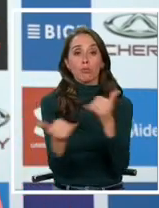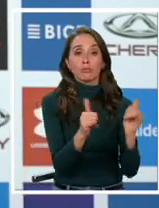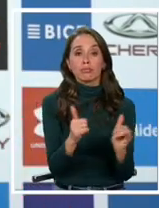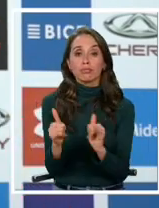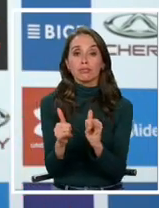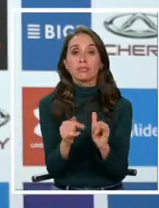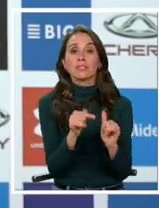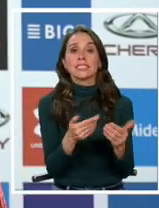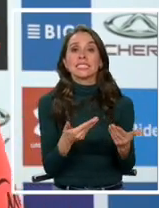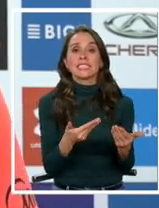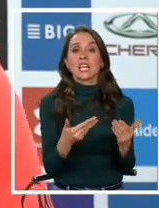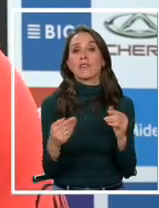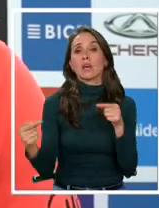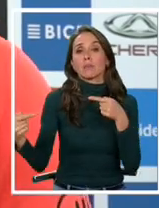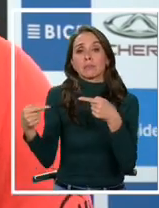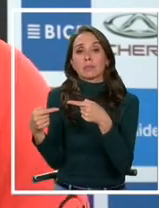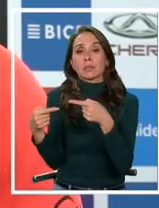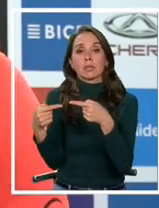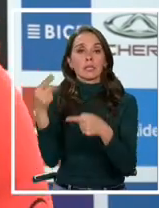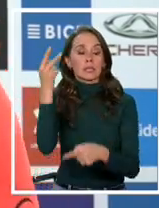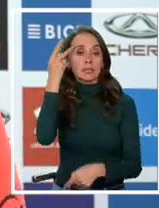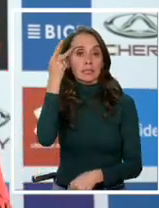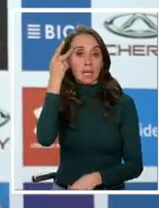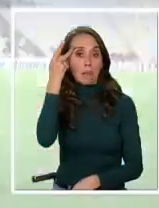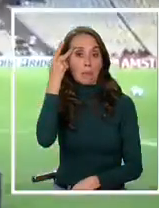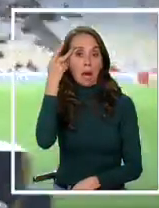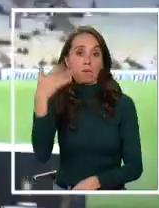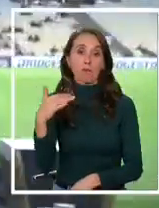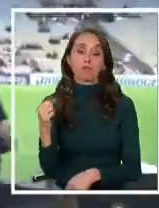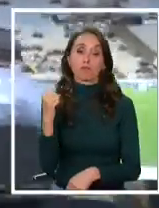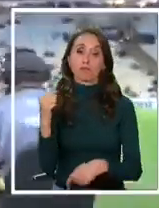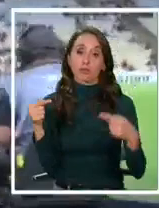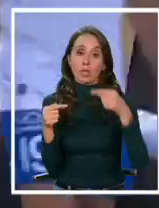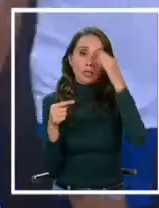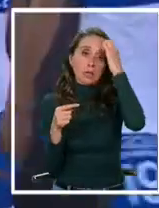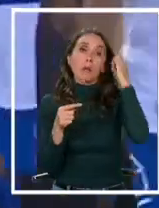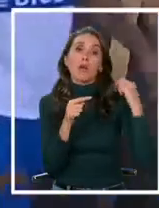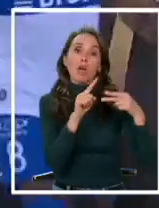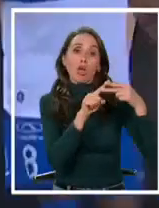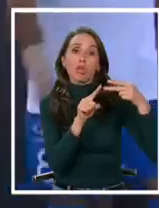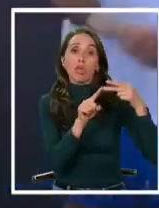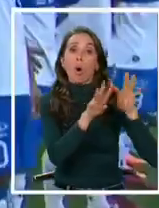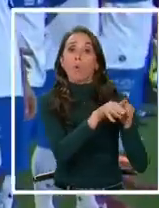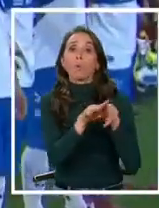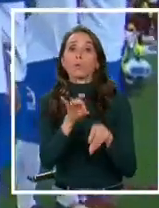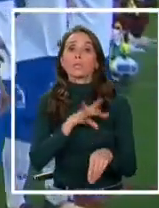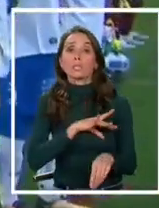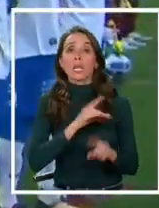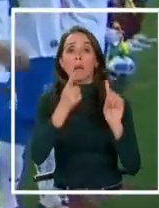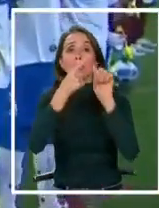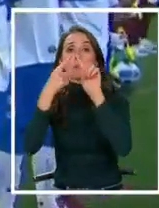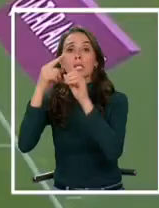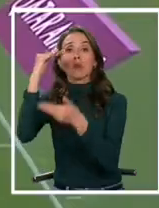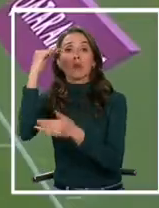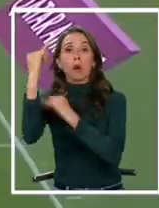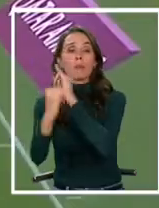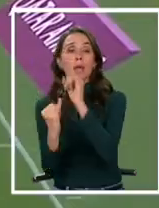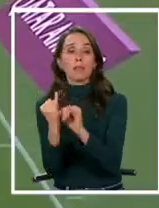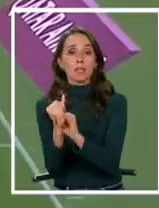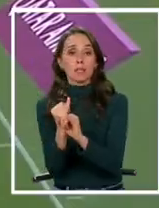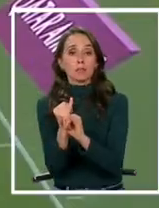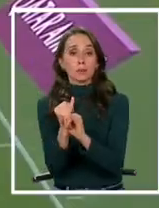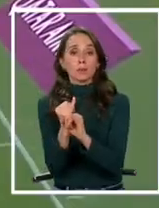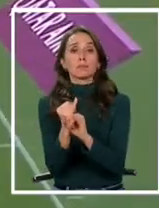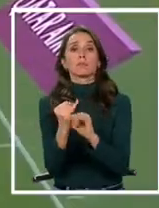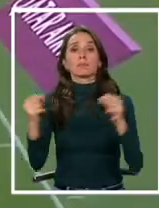servir para enfrentar a a San Pablo que es un gran rival Los únicos equipos nacionales que siguen en copas internacionales ambos se verá